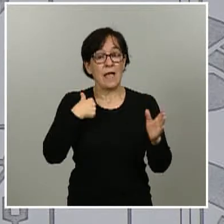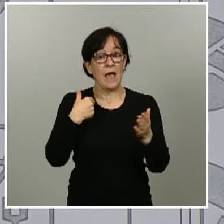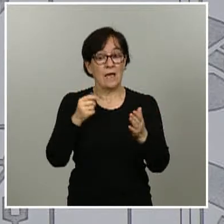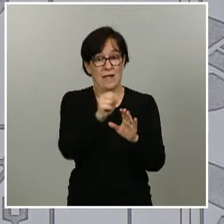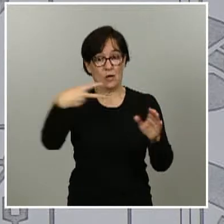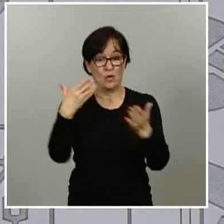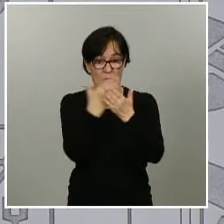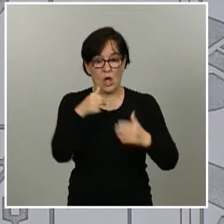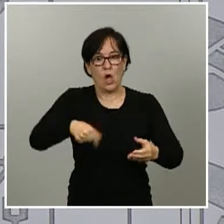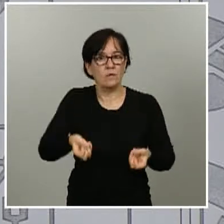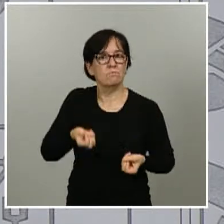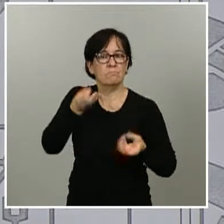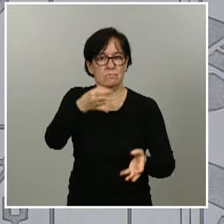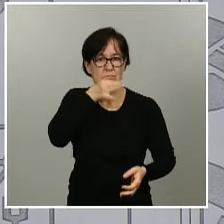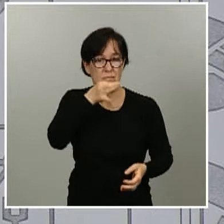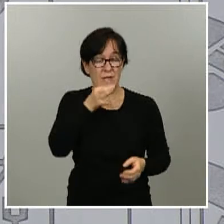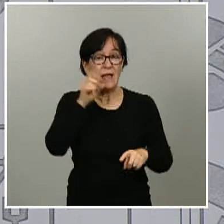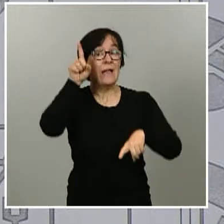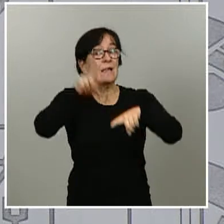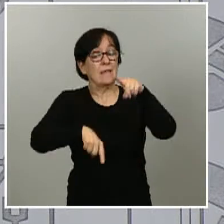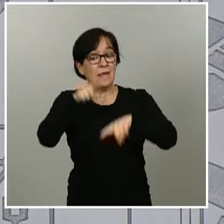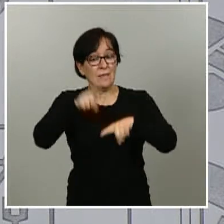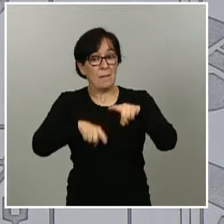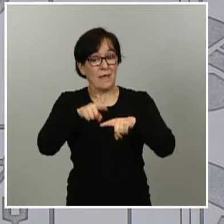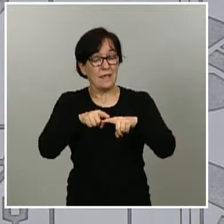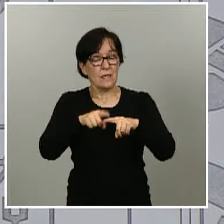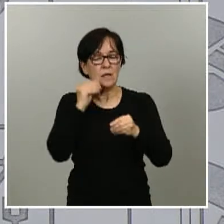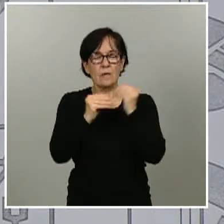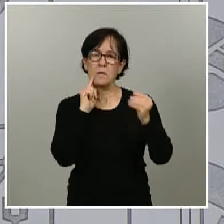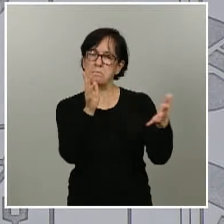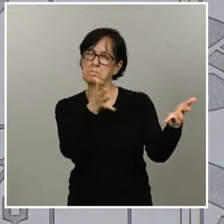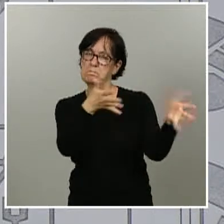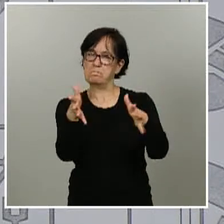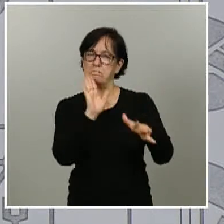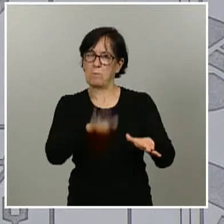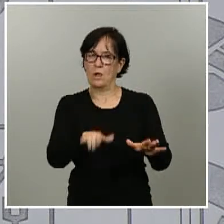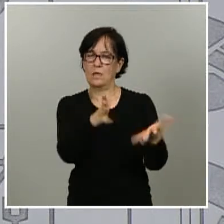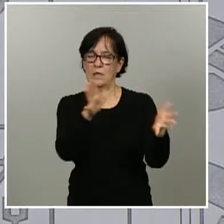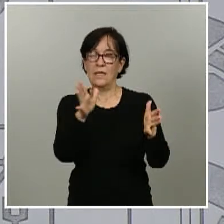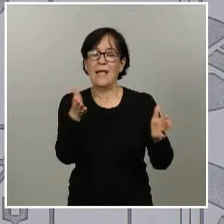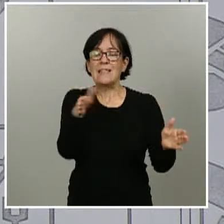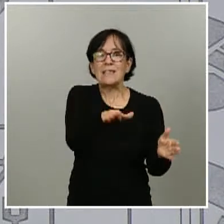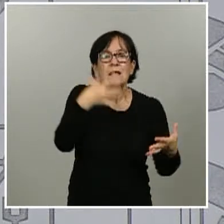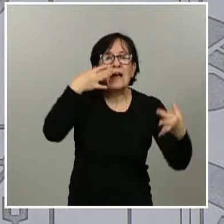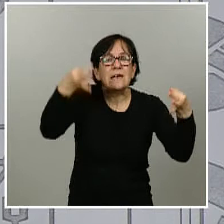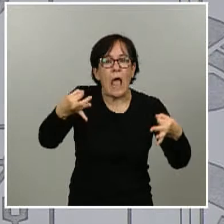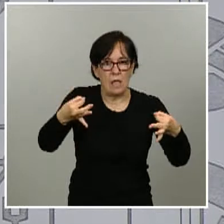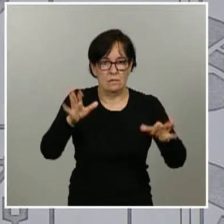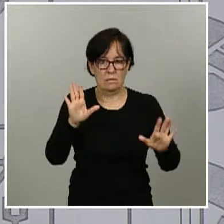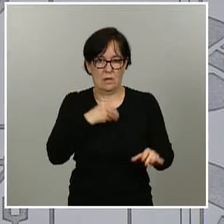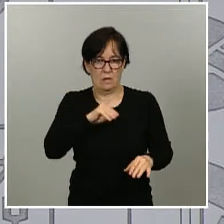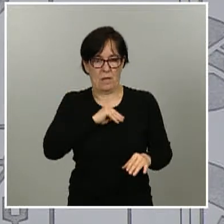tarde. En base a eso podremos hacer una estimación de la letalidad real en España. Si